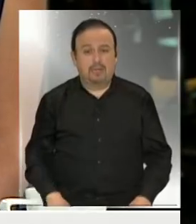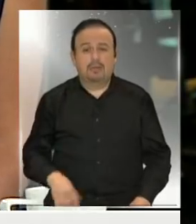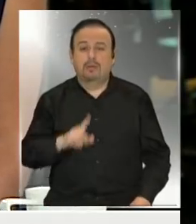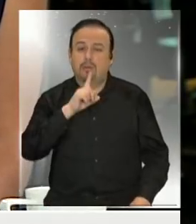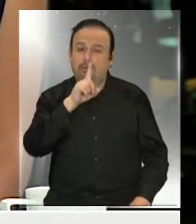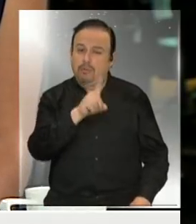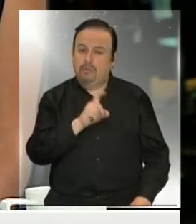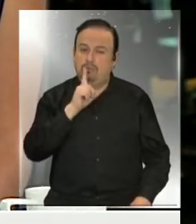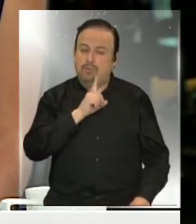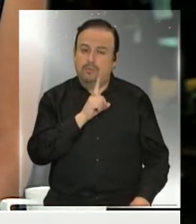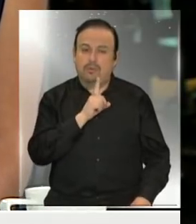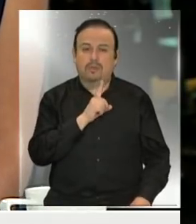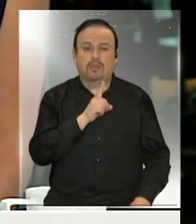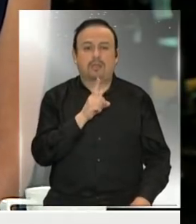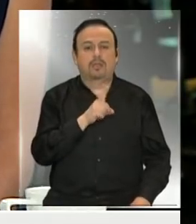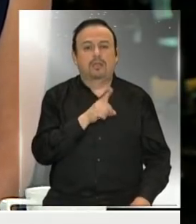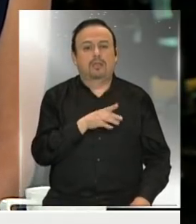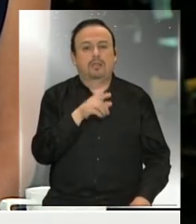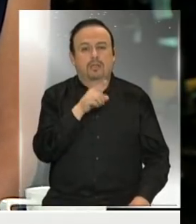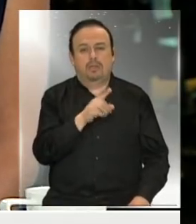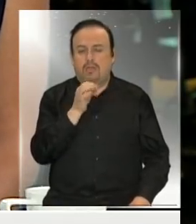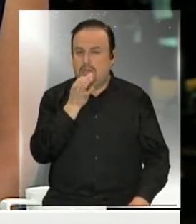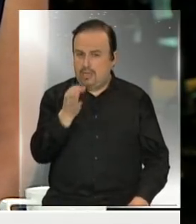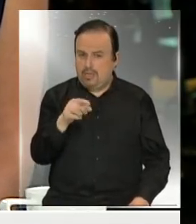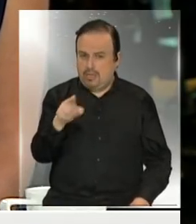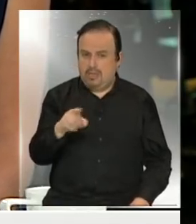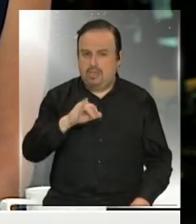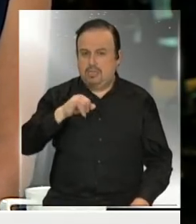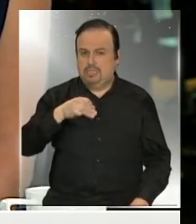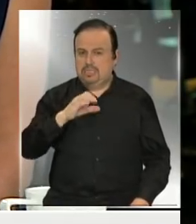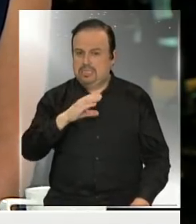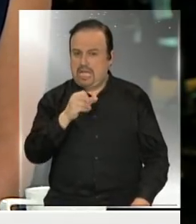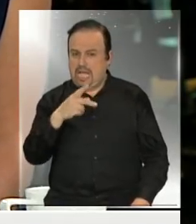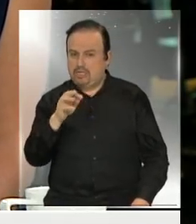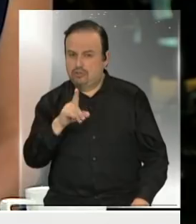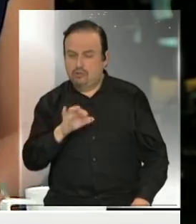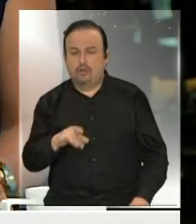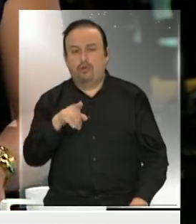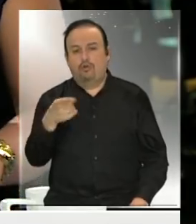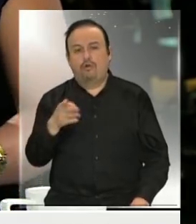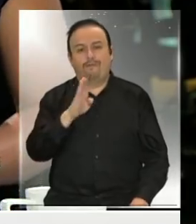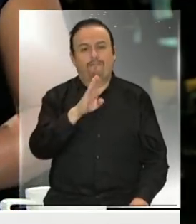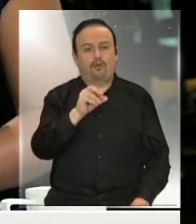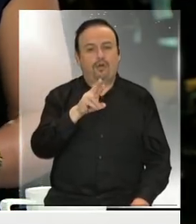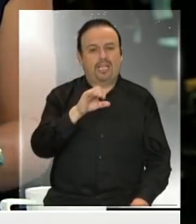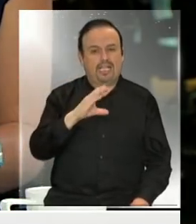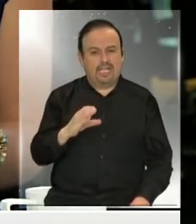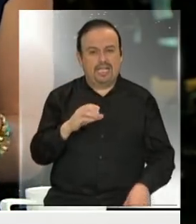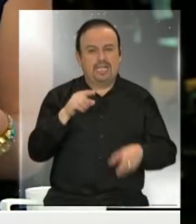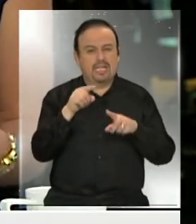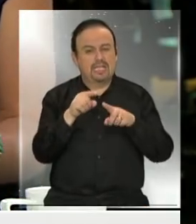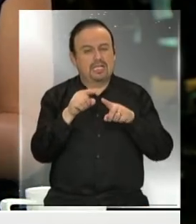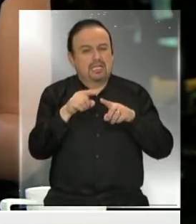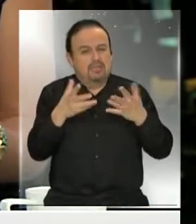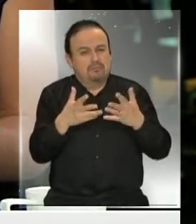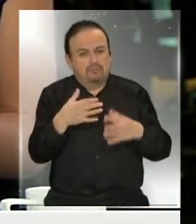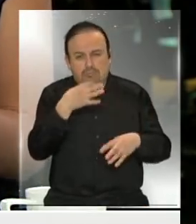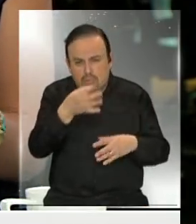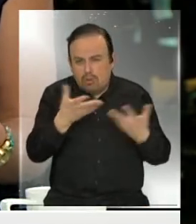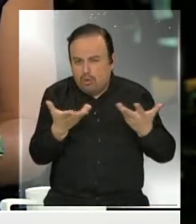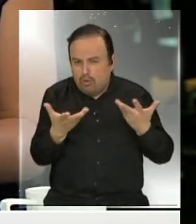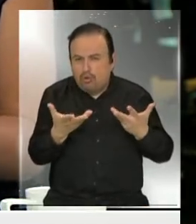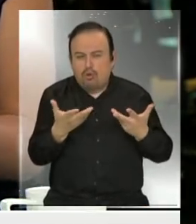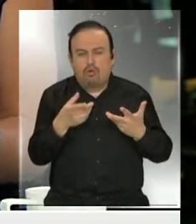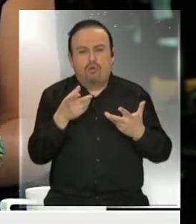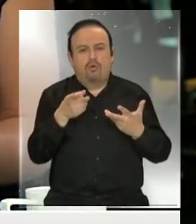a propósito de ese emplazamiento que usted hace a giorgio jackson nueva abril boris si no considera que usted de alguna manera ha